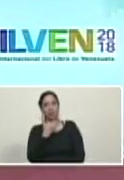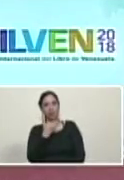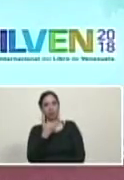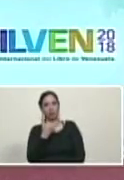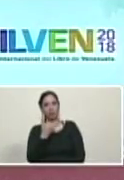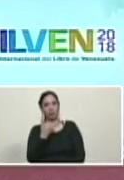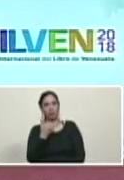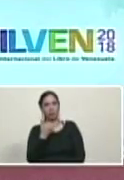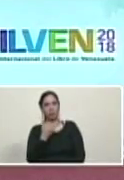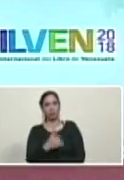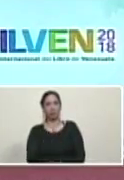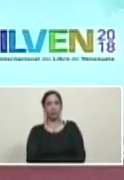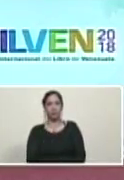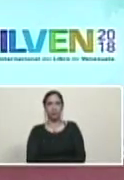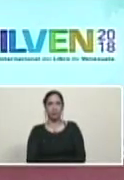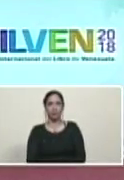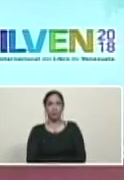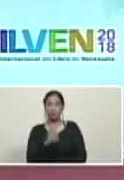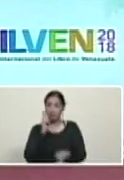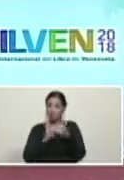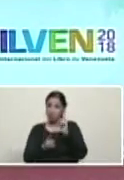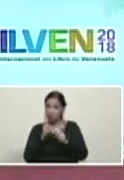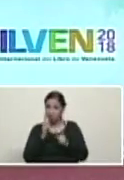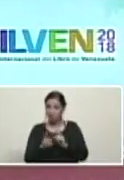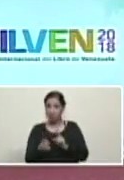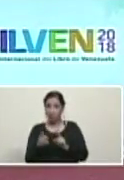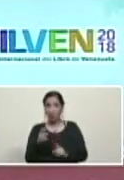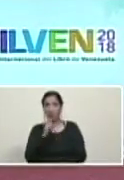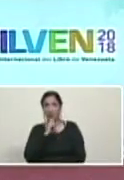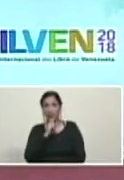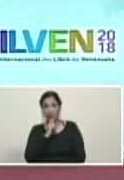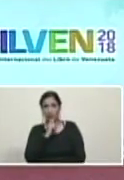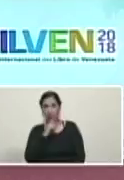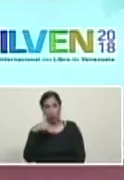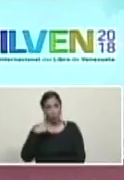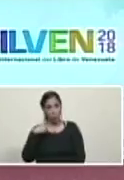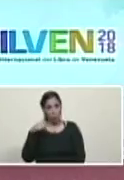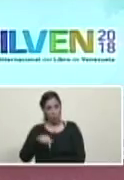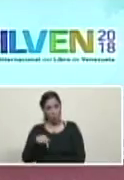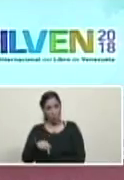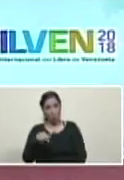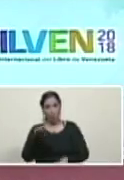reírse. A pesar de las dificultades, hoy caminé por la calle.